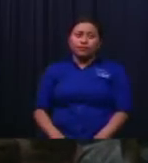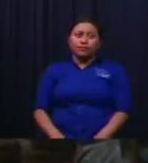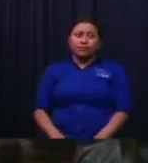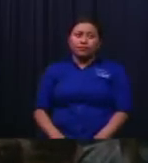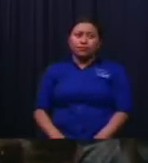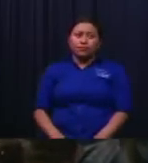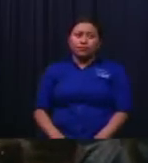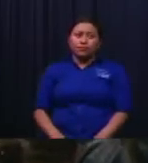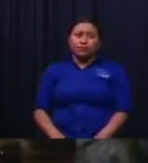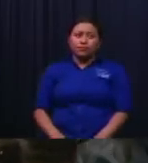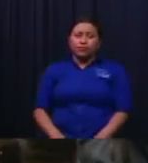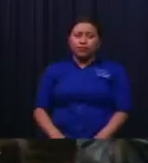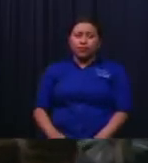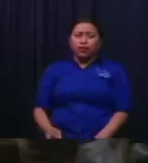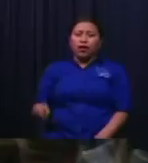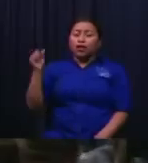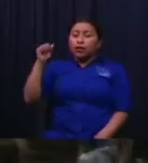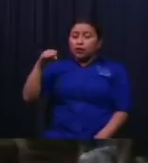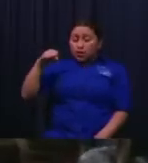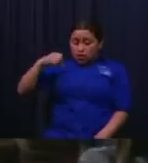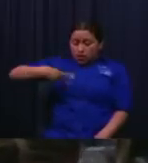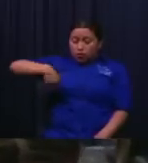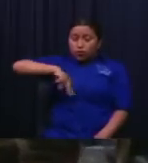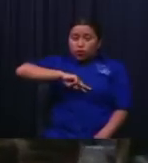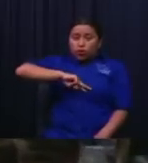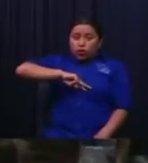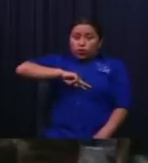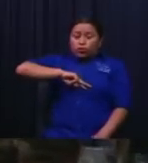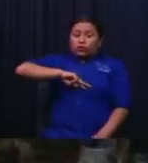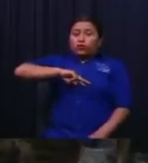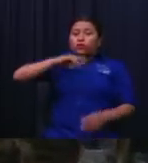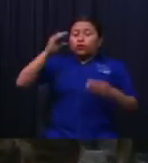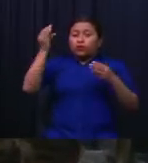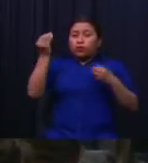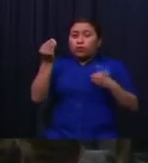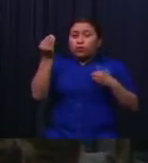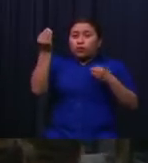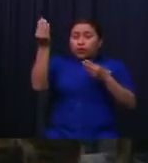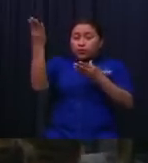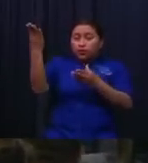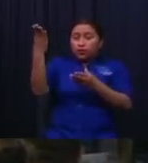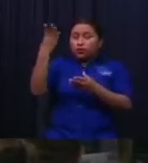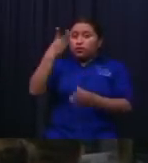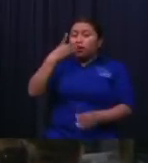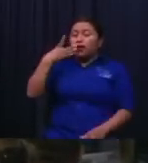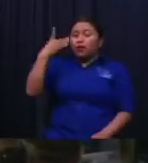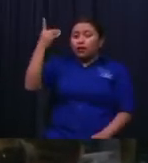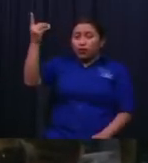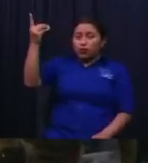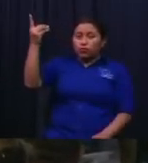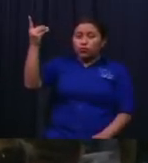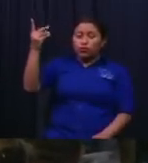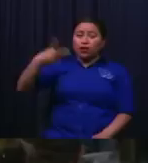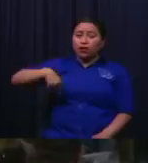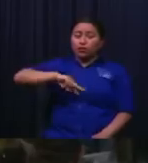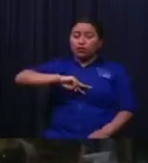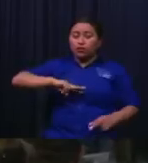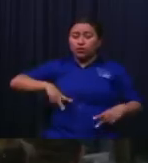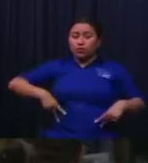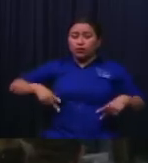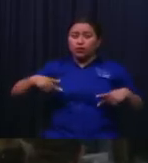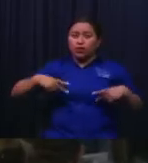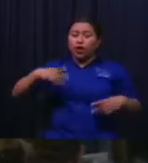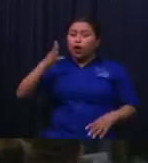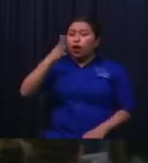Si nosotros estamos sujetos a la voluntad bendita de Dios en nuestra vida, cuando Él nos dice, haz